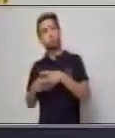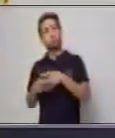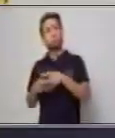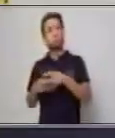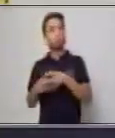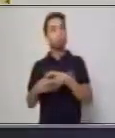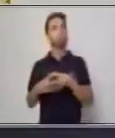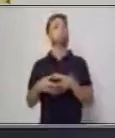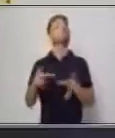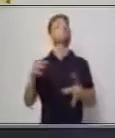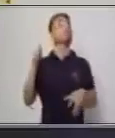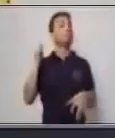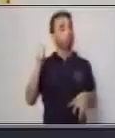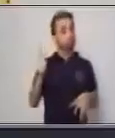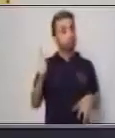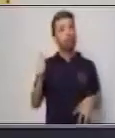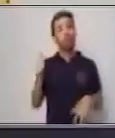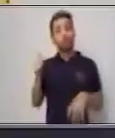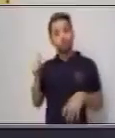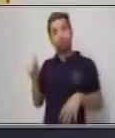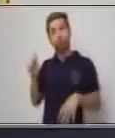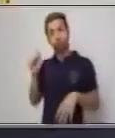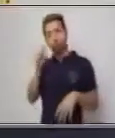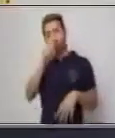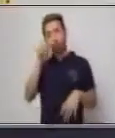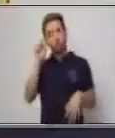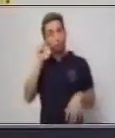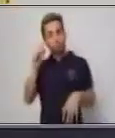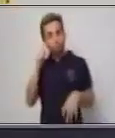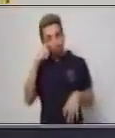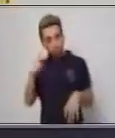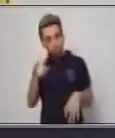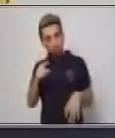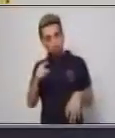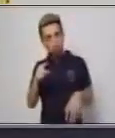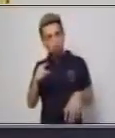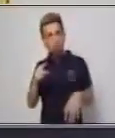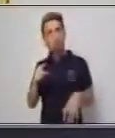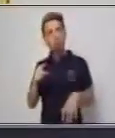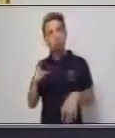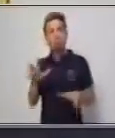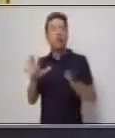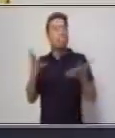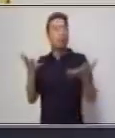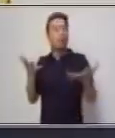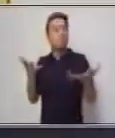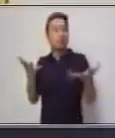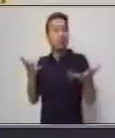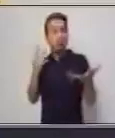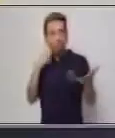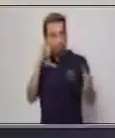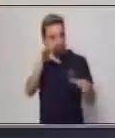¡100 puntos! ¡Te felicito! ¿Has encontrado algo interesante en esto? ¿En qué consiste?